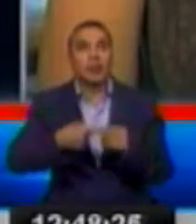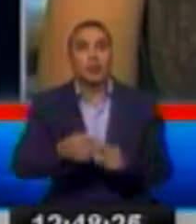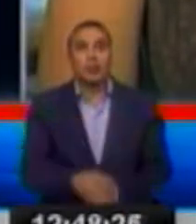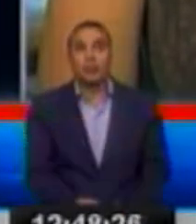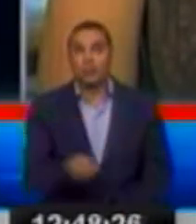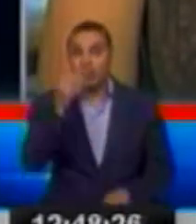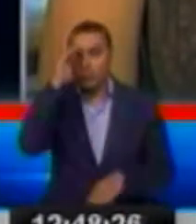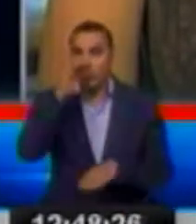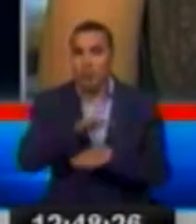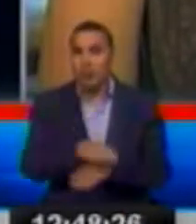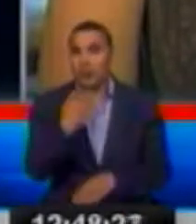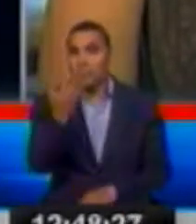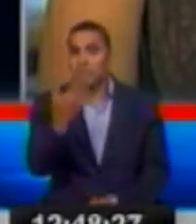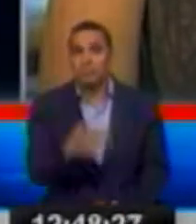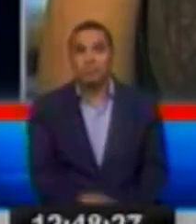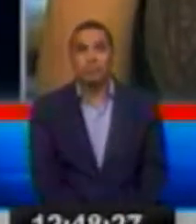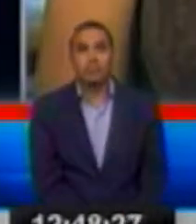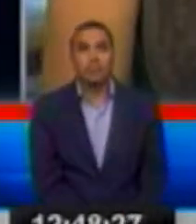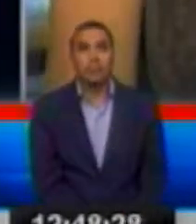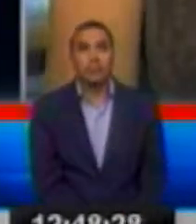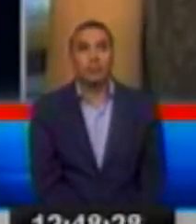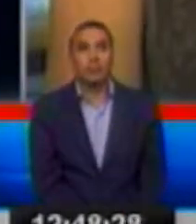buenas tardes, Karen.